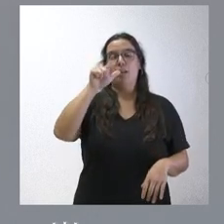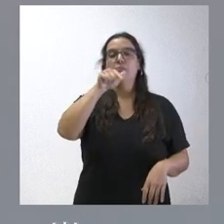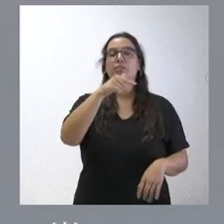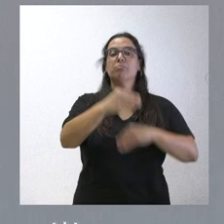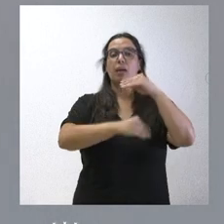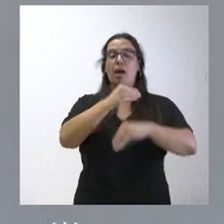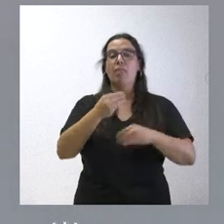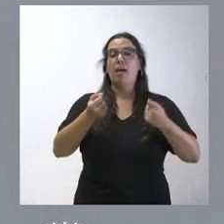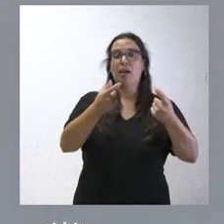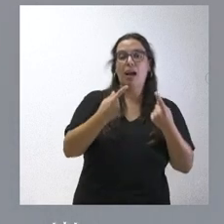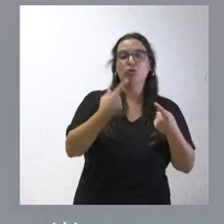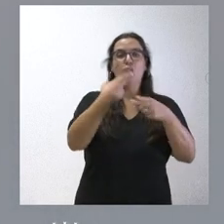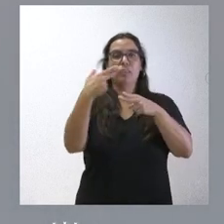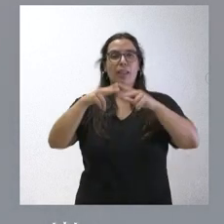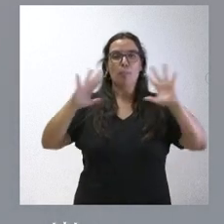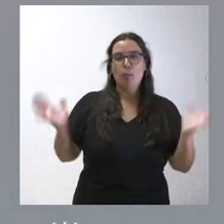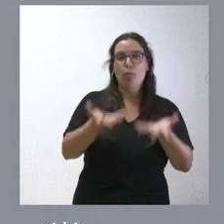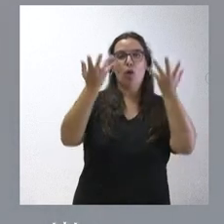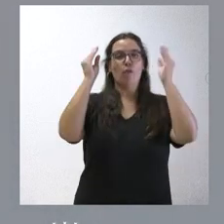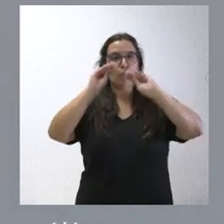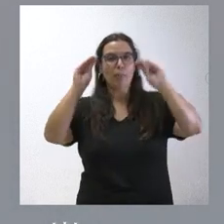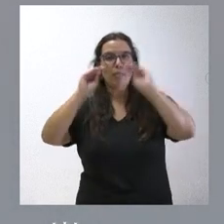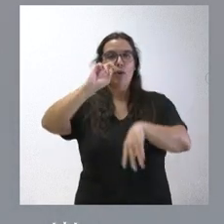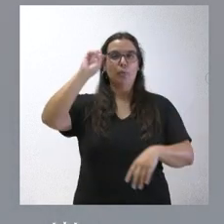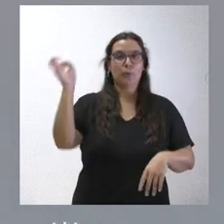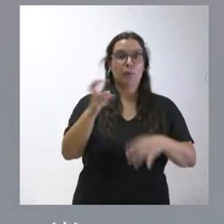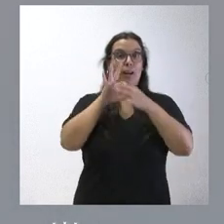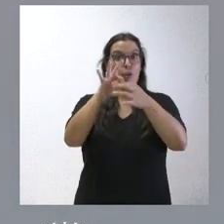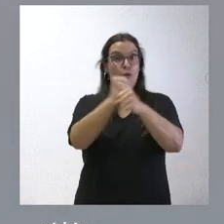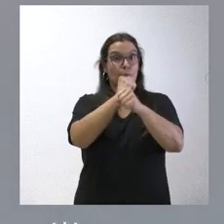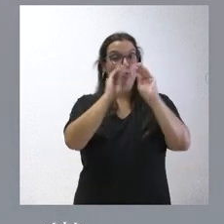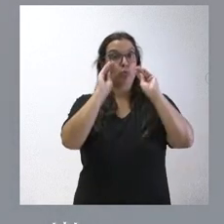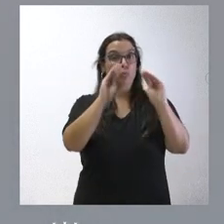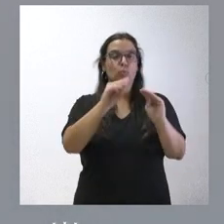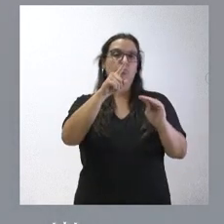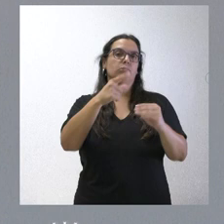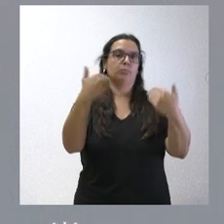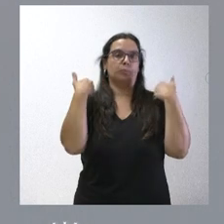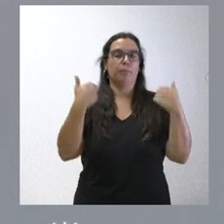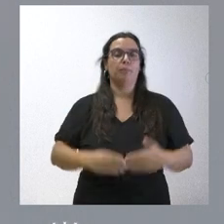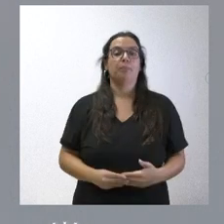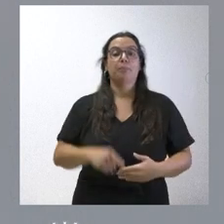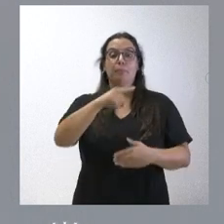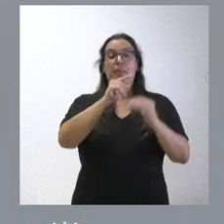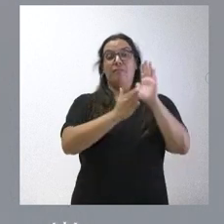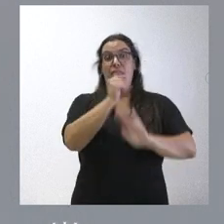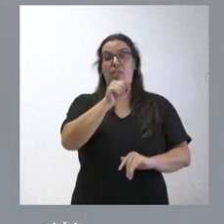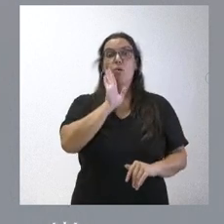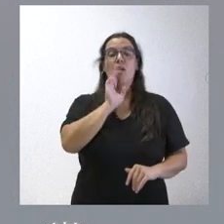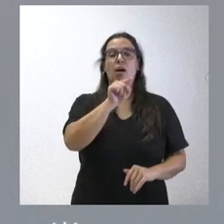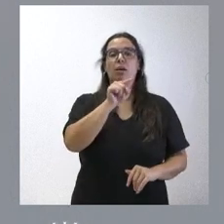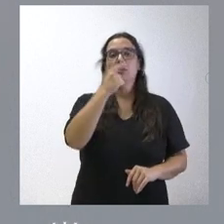derivados de la gestión de actividades de promoción y formación relacionadas con la artesanía foacal tiene el carácter